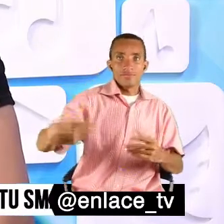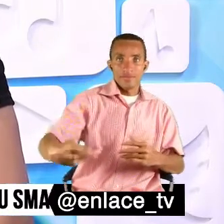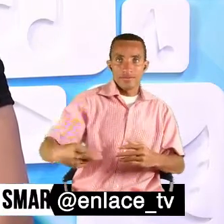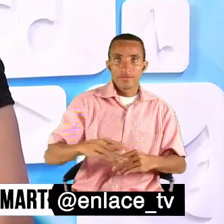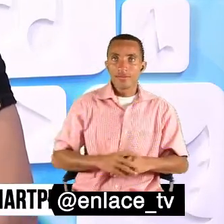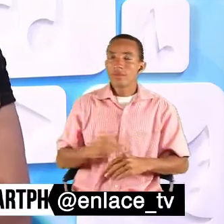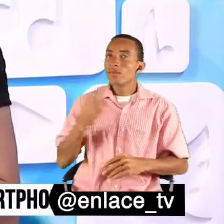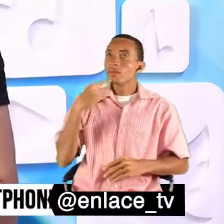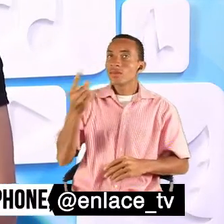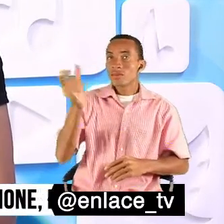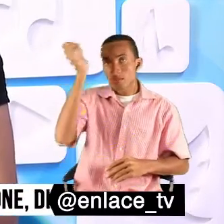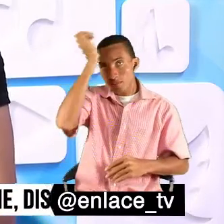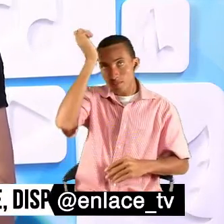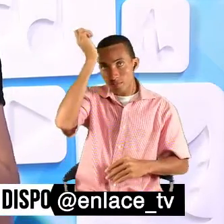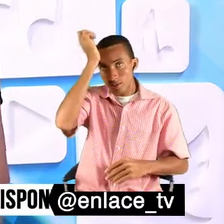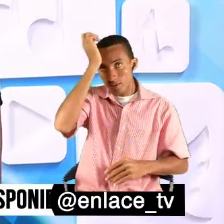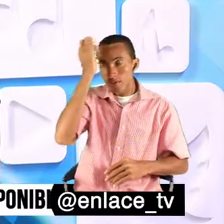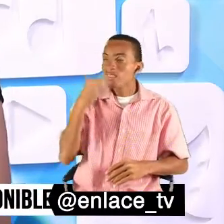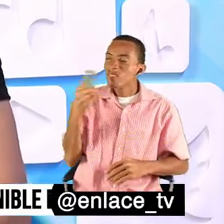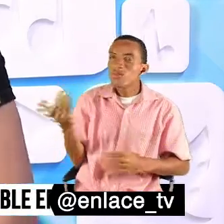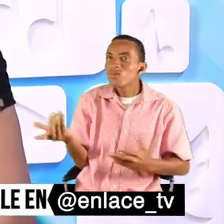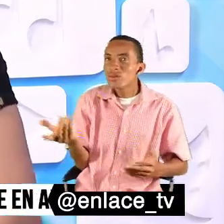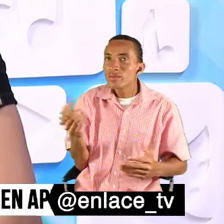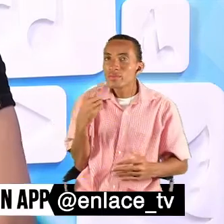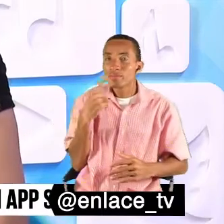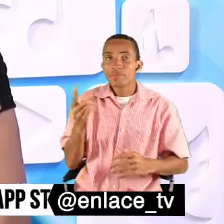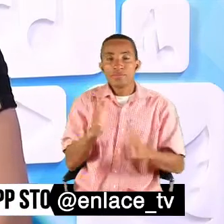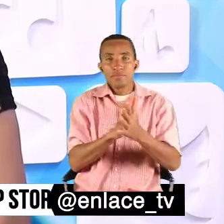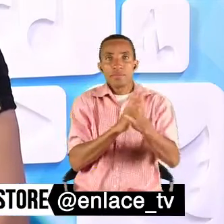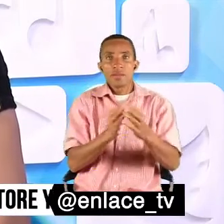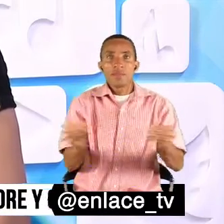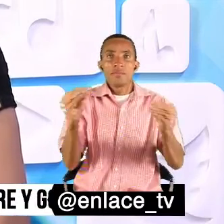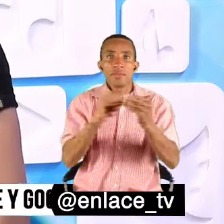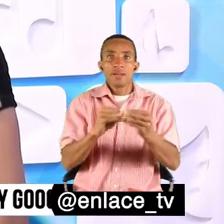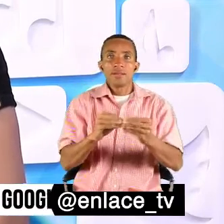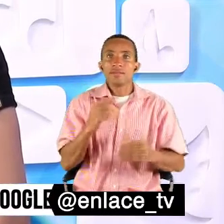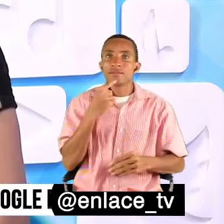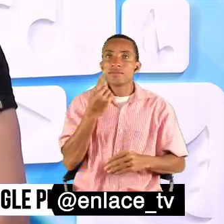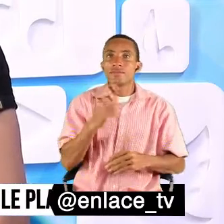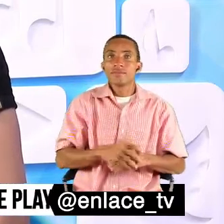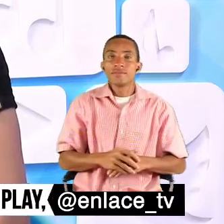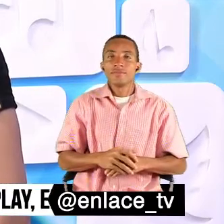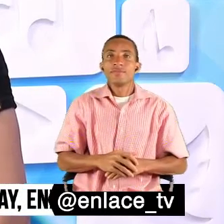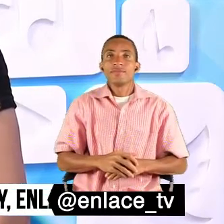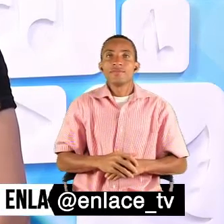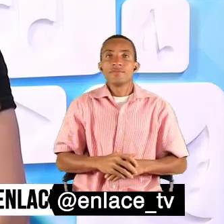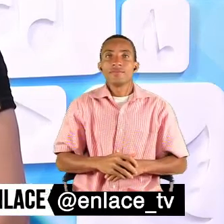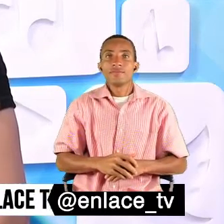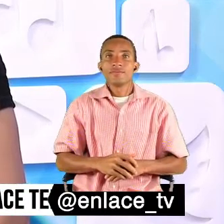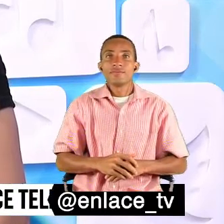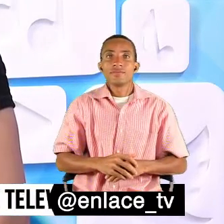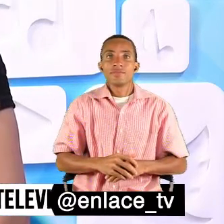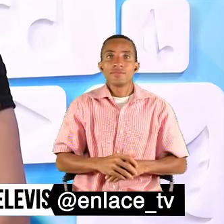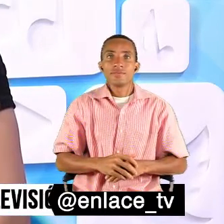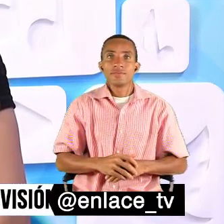Pedro Severiche, quien tiene más detalles sobre este libro y sobre esta poetisa. Don Pedro, adelante con la información.